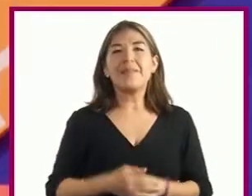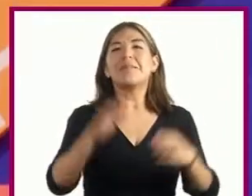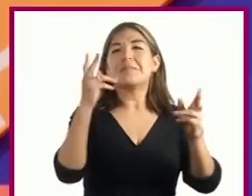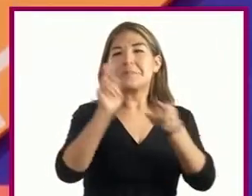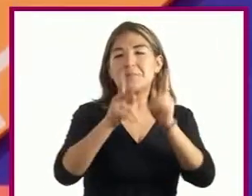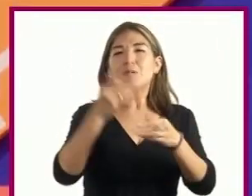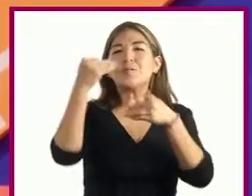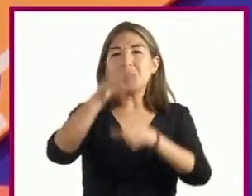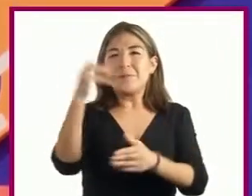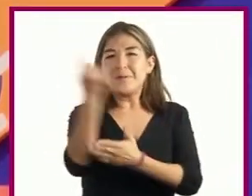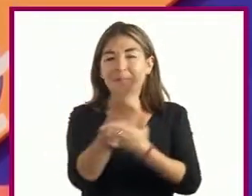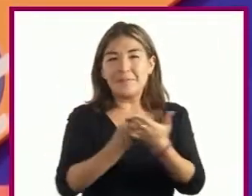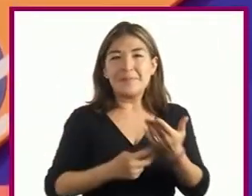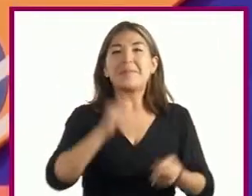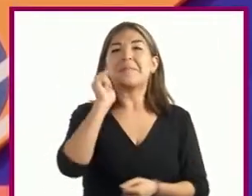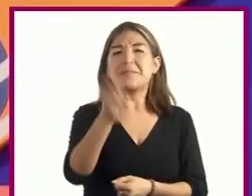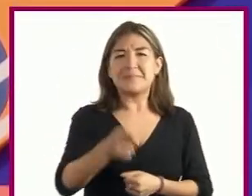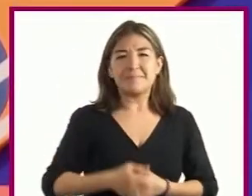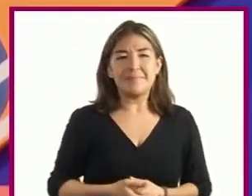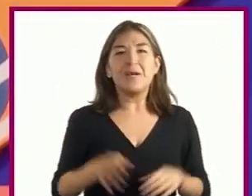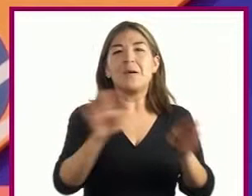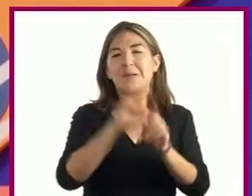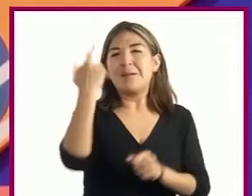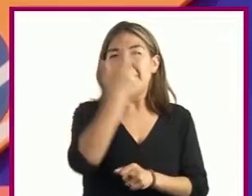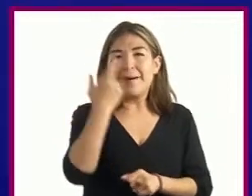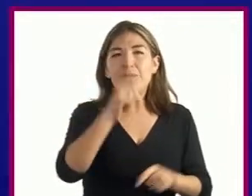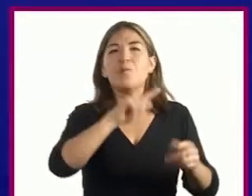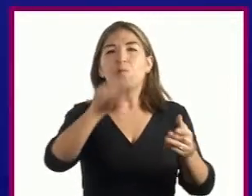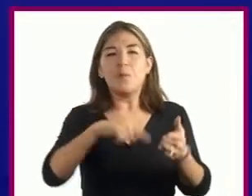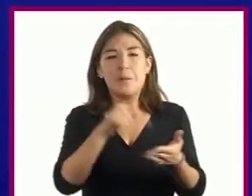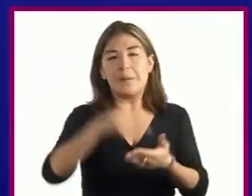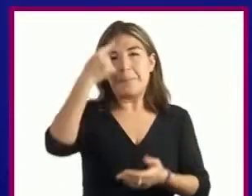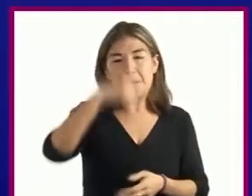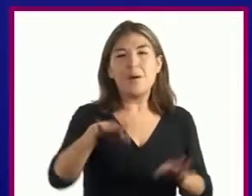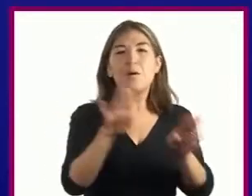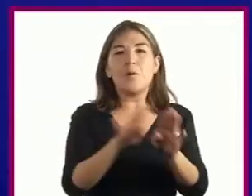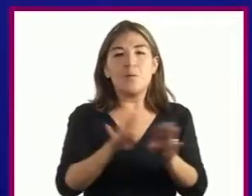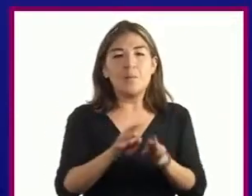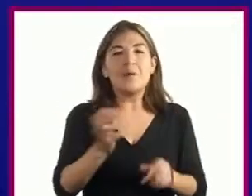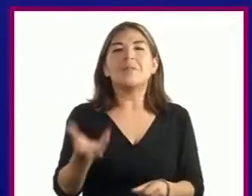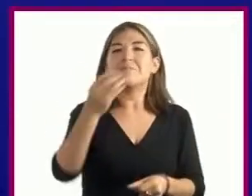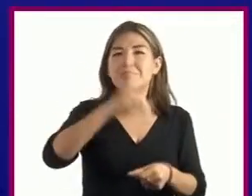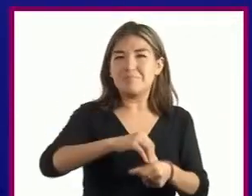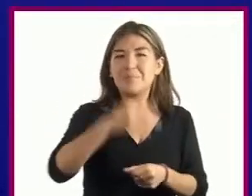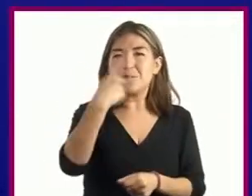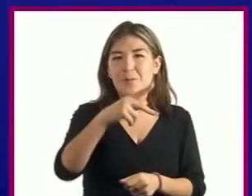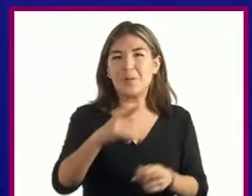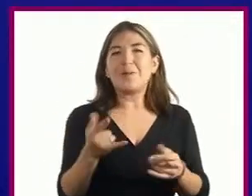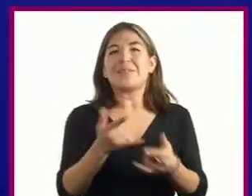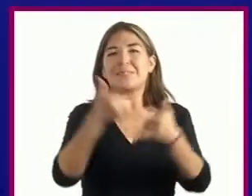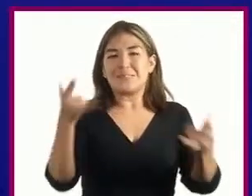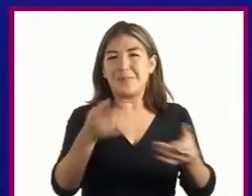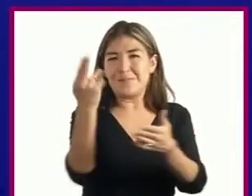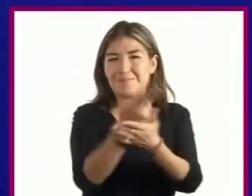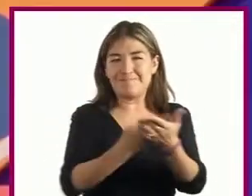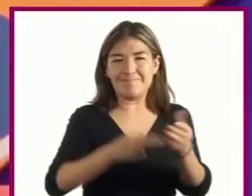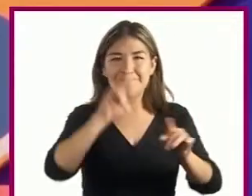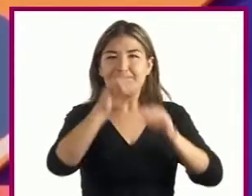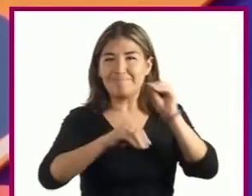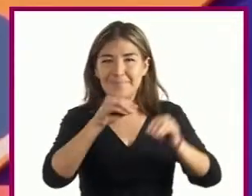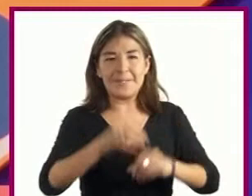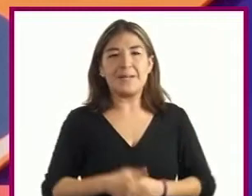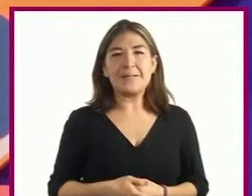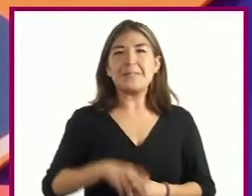dibujando. Con esto nos referimos a analizar espacios para evaluar su inclusión en historietas. Eso suena